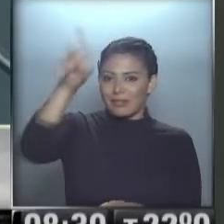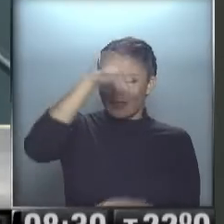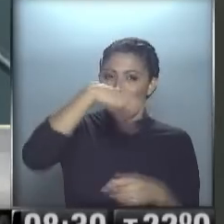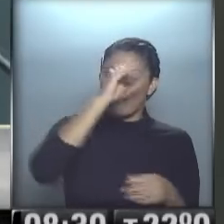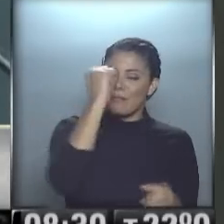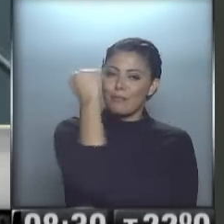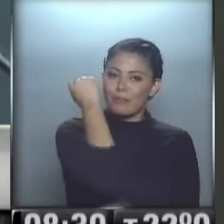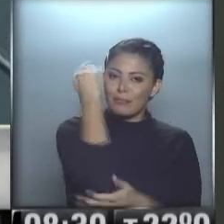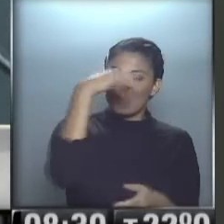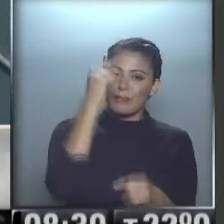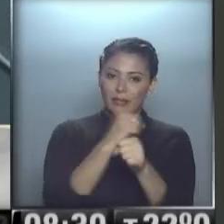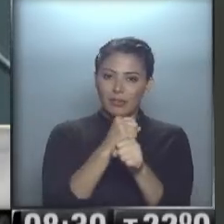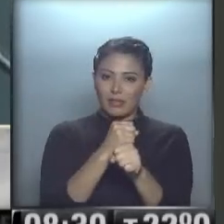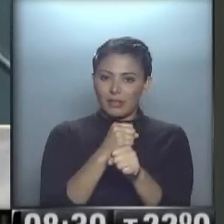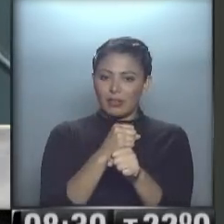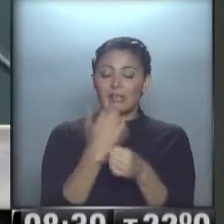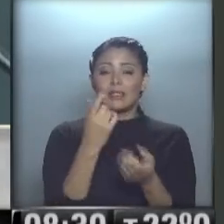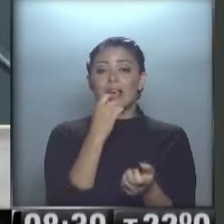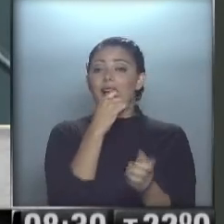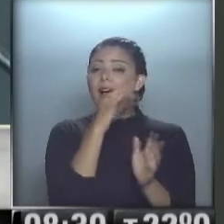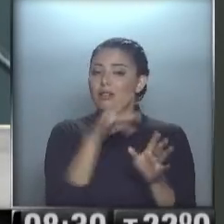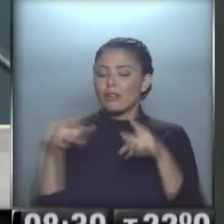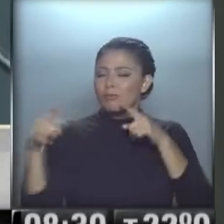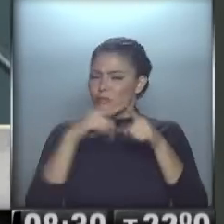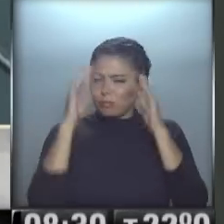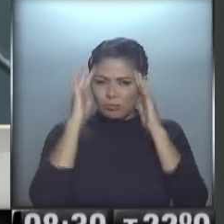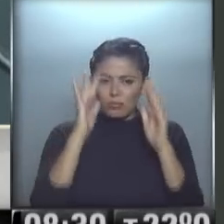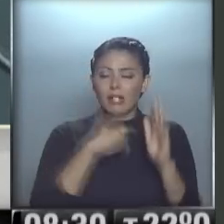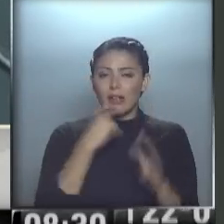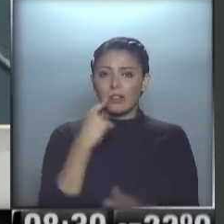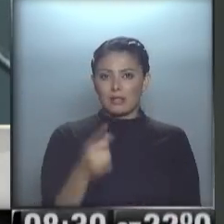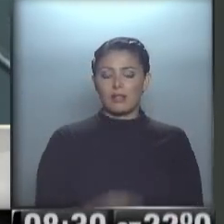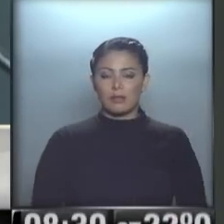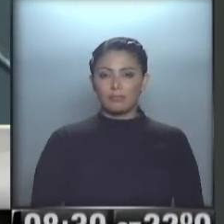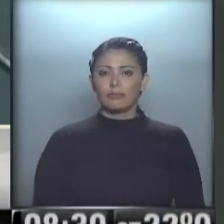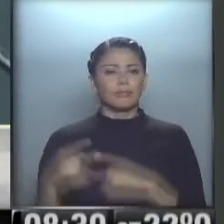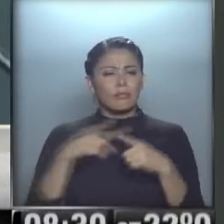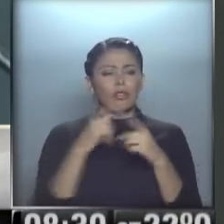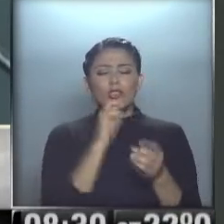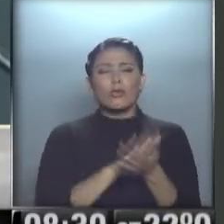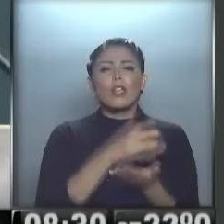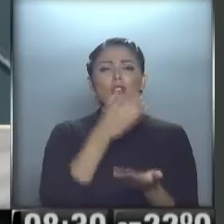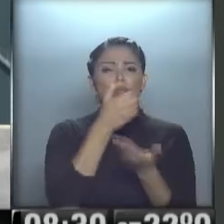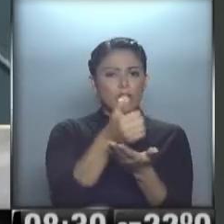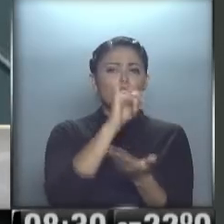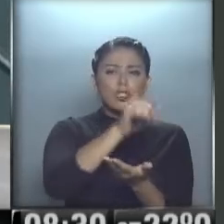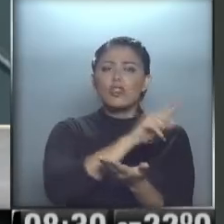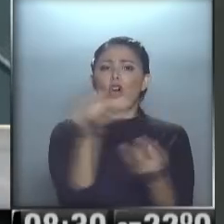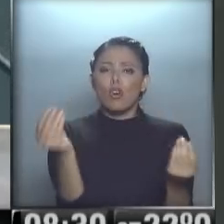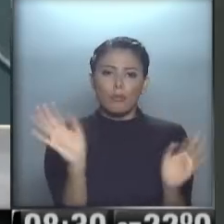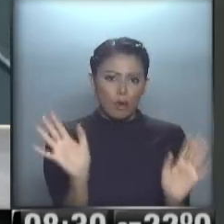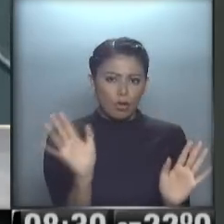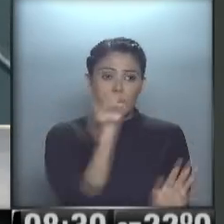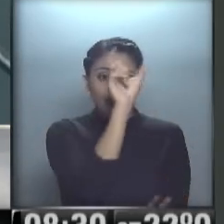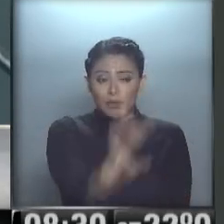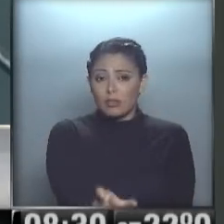actividad económica y más empleo por lo tanto Este es el debate central lo que quiero transmitir Es que la discusión del subsidio Sí el subsidio no al